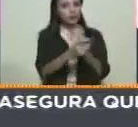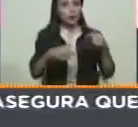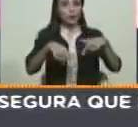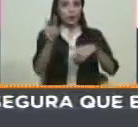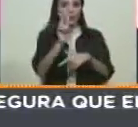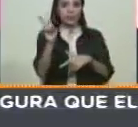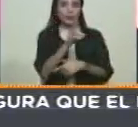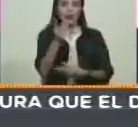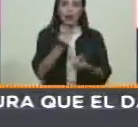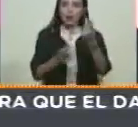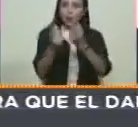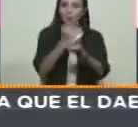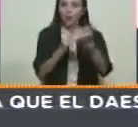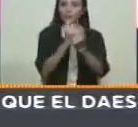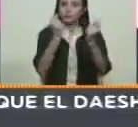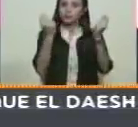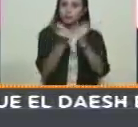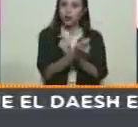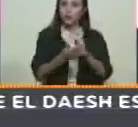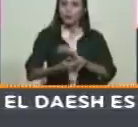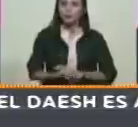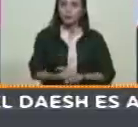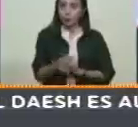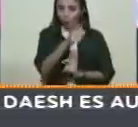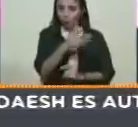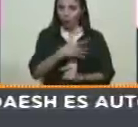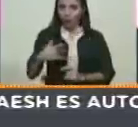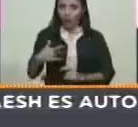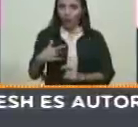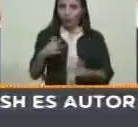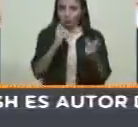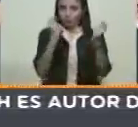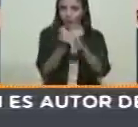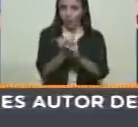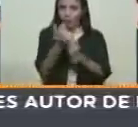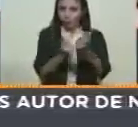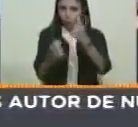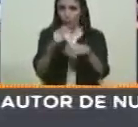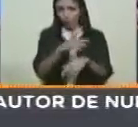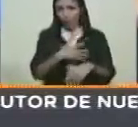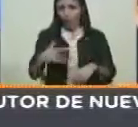económico ustedes quieren grandes cambios no económicos